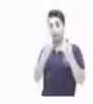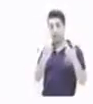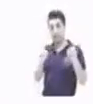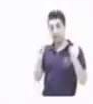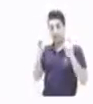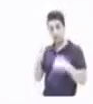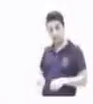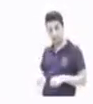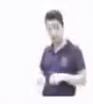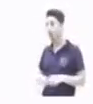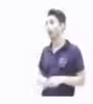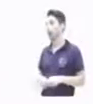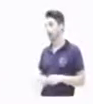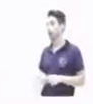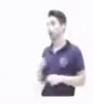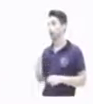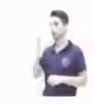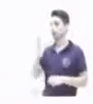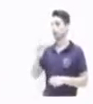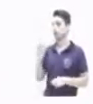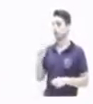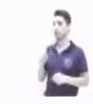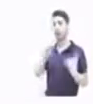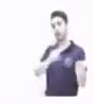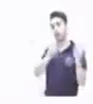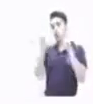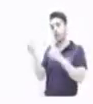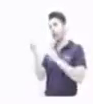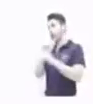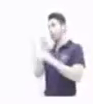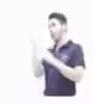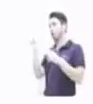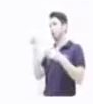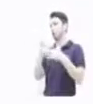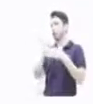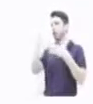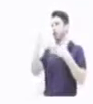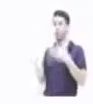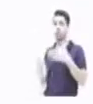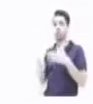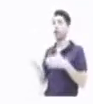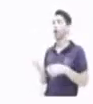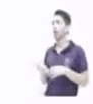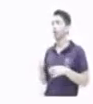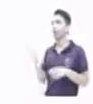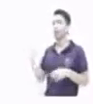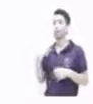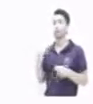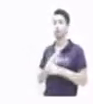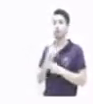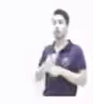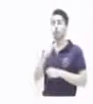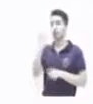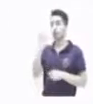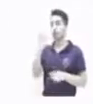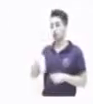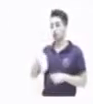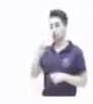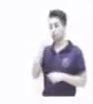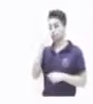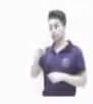pueden repetir? Dice, entonces, sí. Entonces, estamos hablando que es una combinación y los elementos se pueden